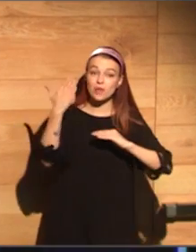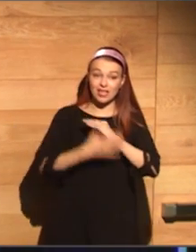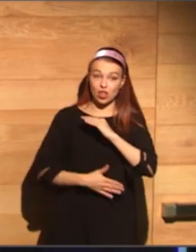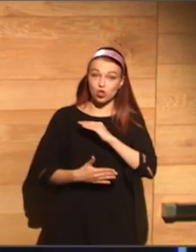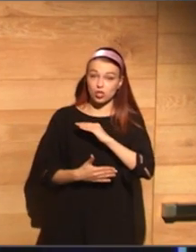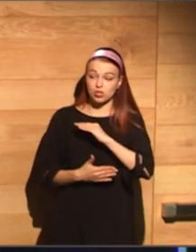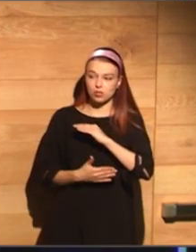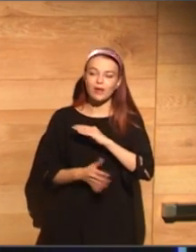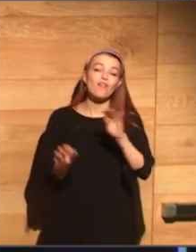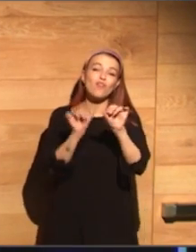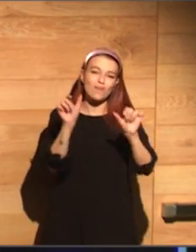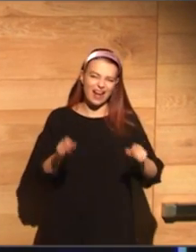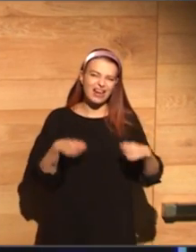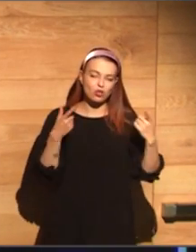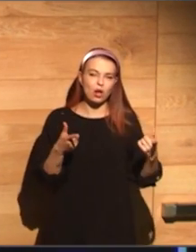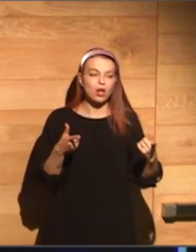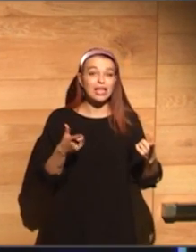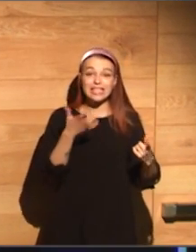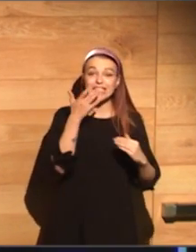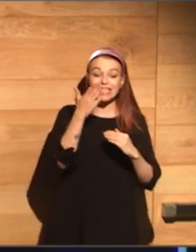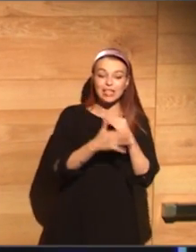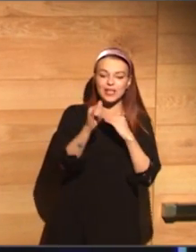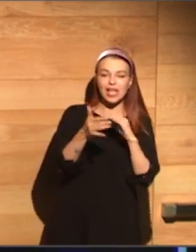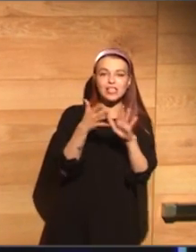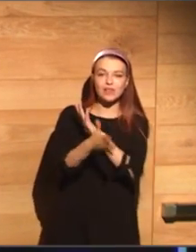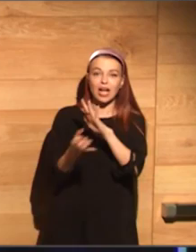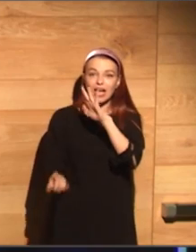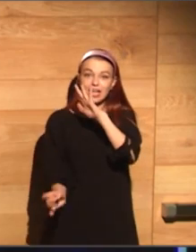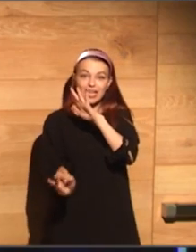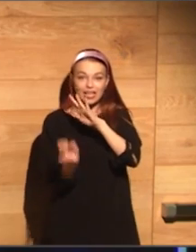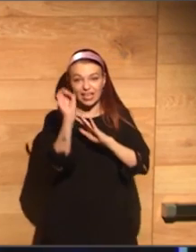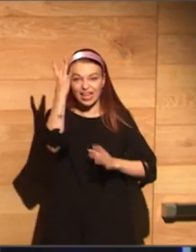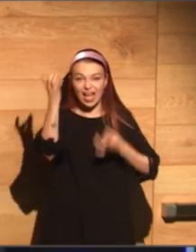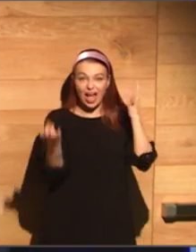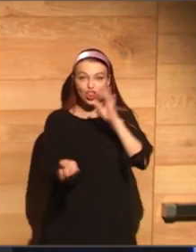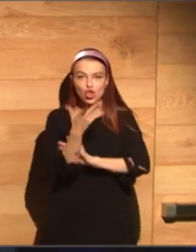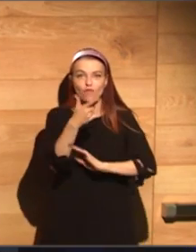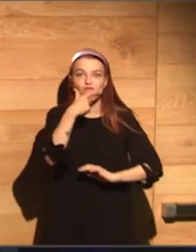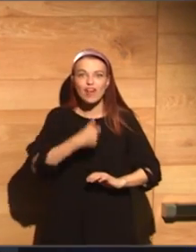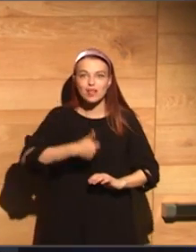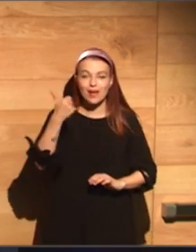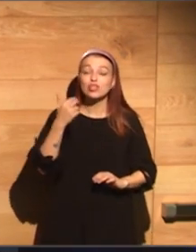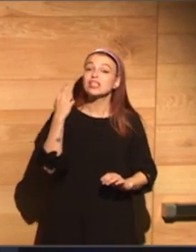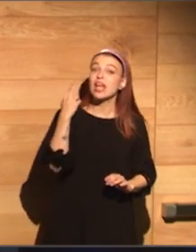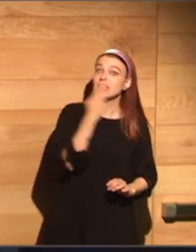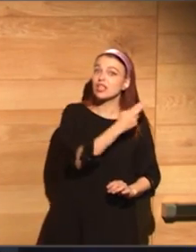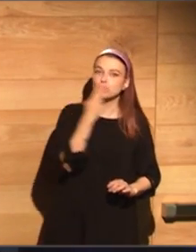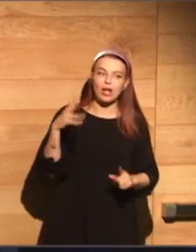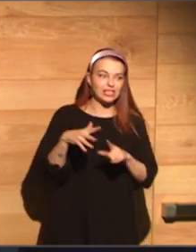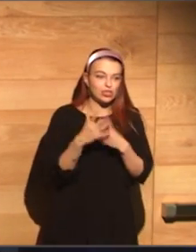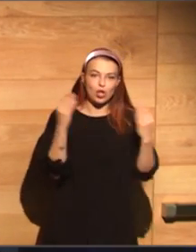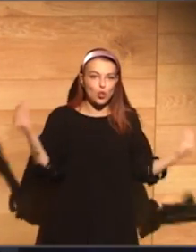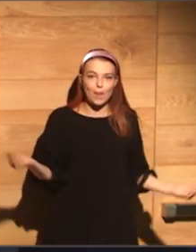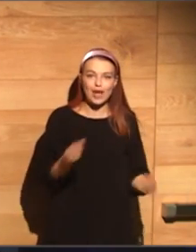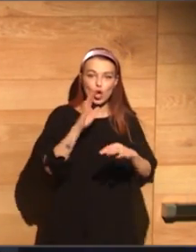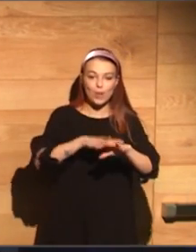natural incentivan la creación, en ese sentido, la censura sería el estado ideal para la